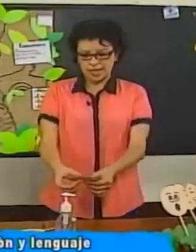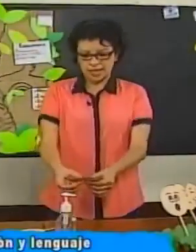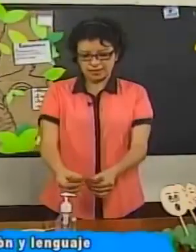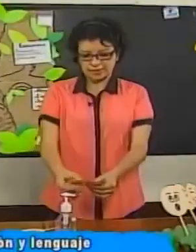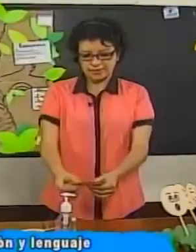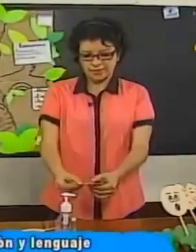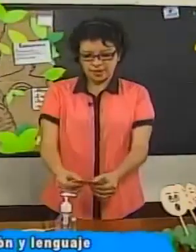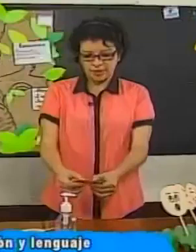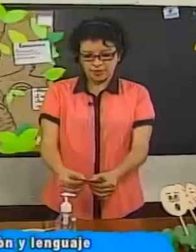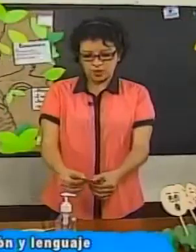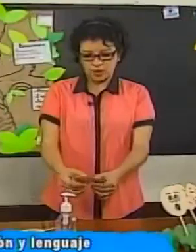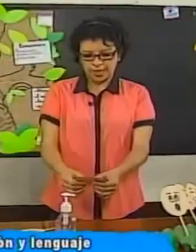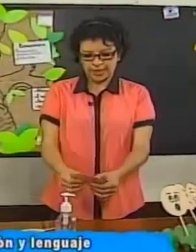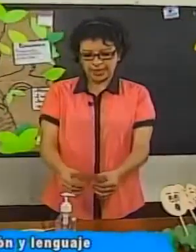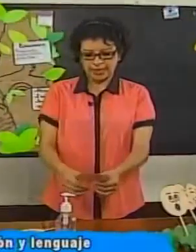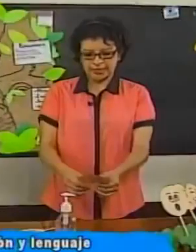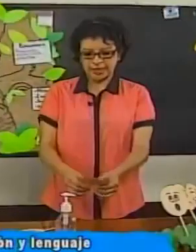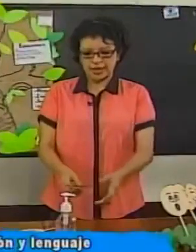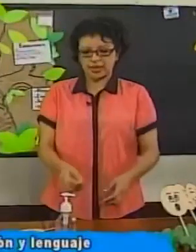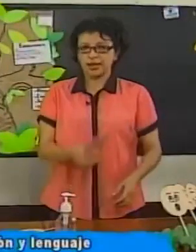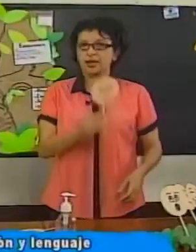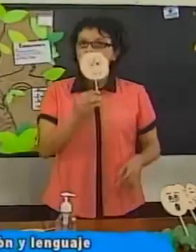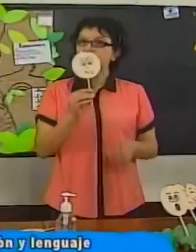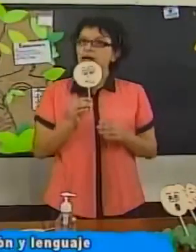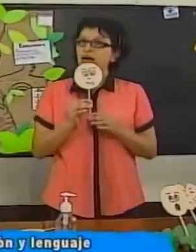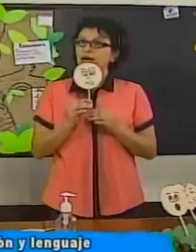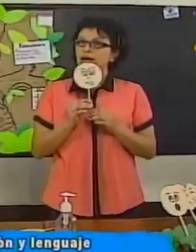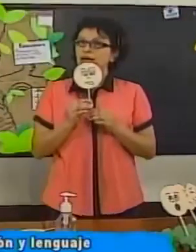a ver. Por aquí está.